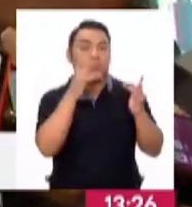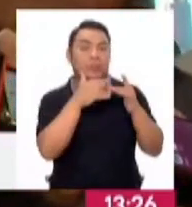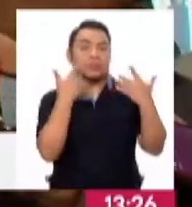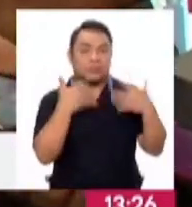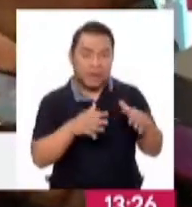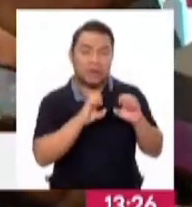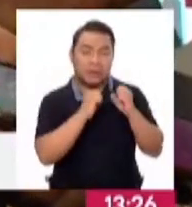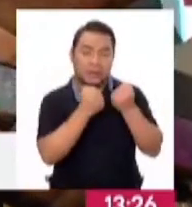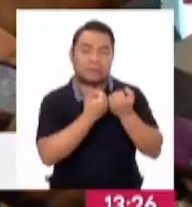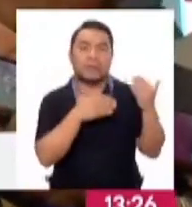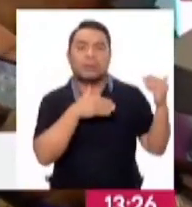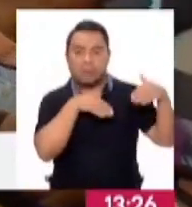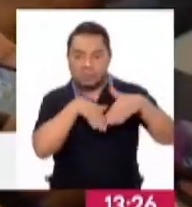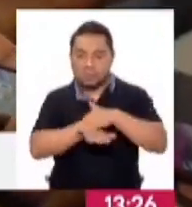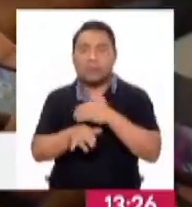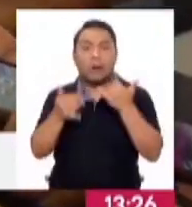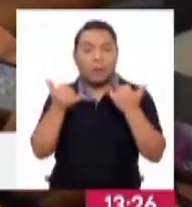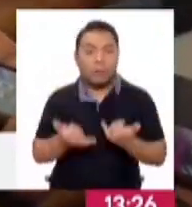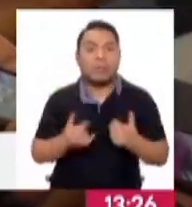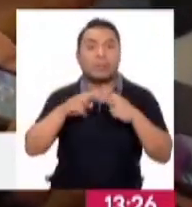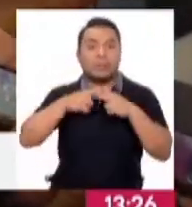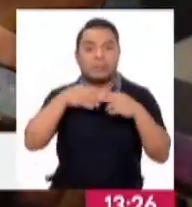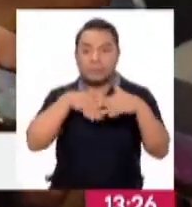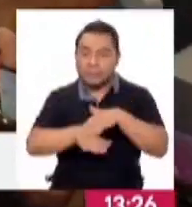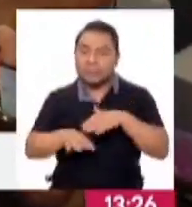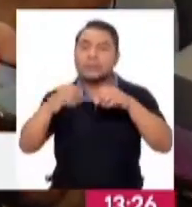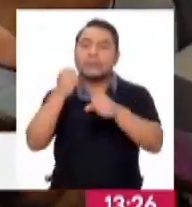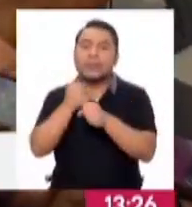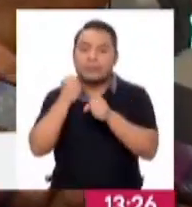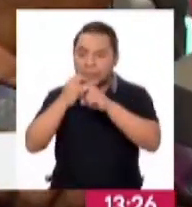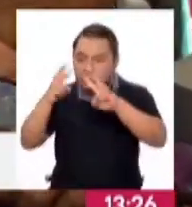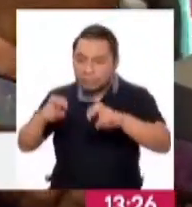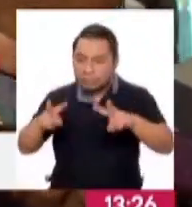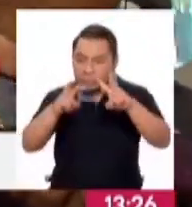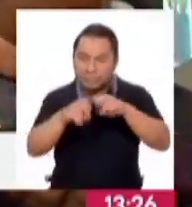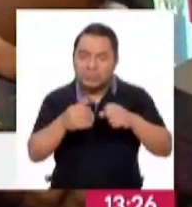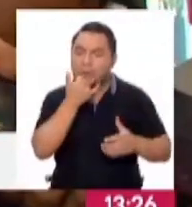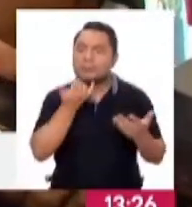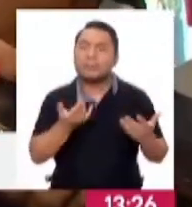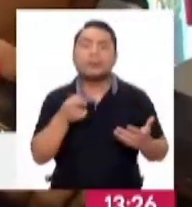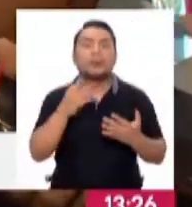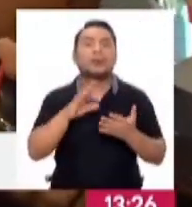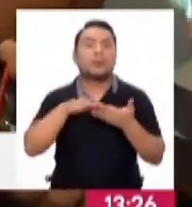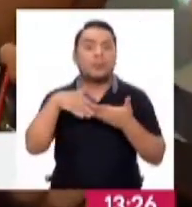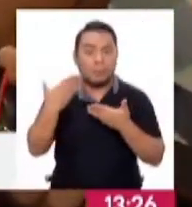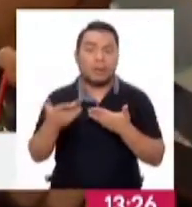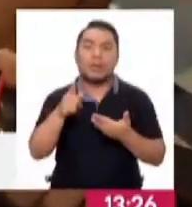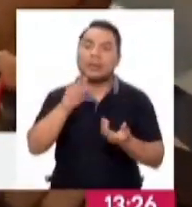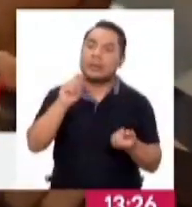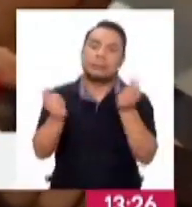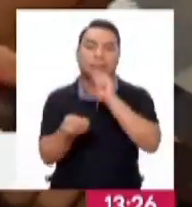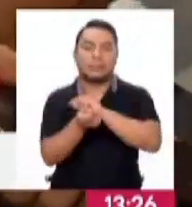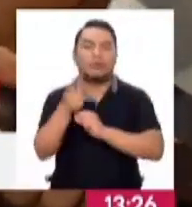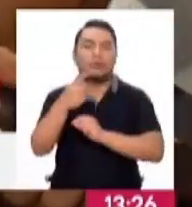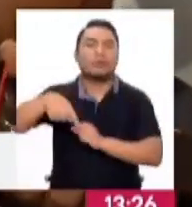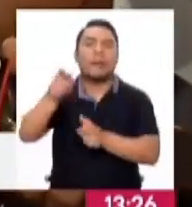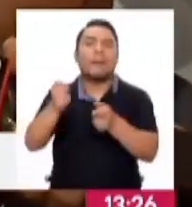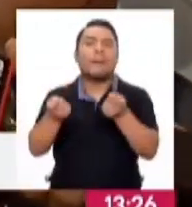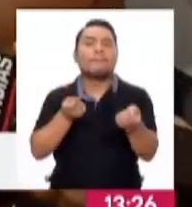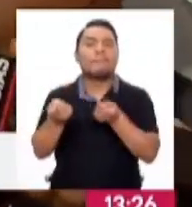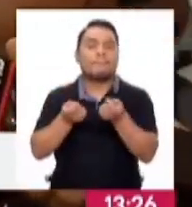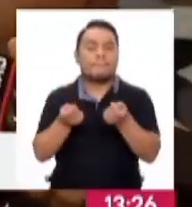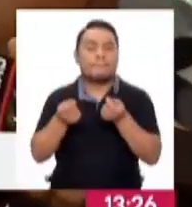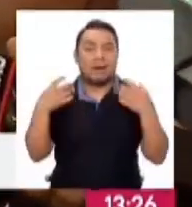armado el equipo y el día de hoy comienzan a trabajar. Luego se ha hecho una reestructuración de toda la parte